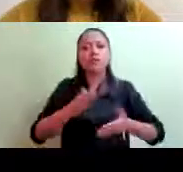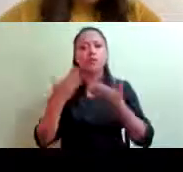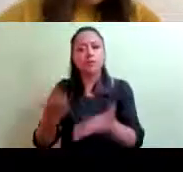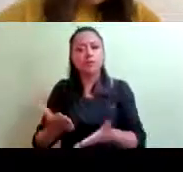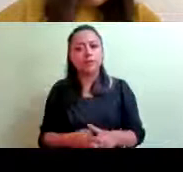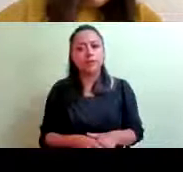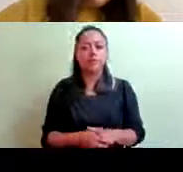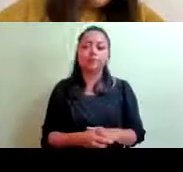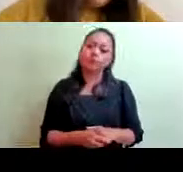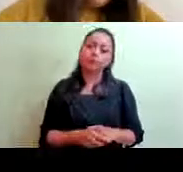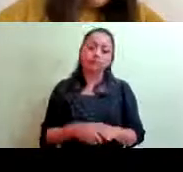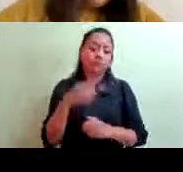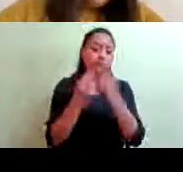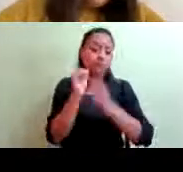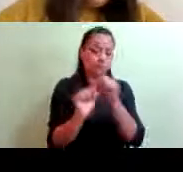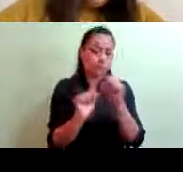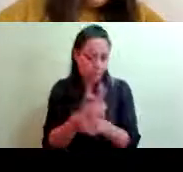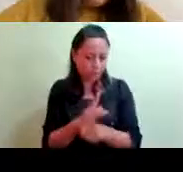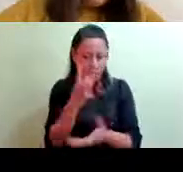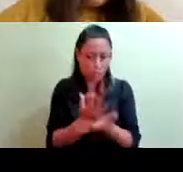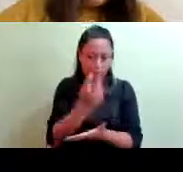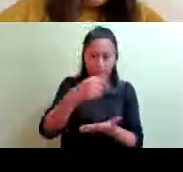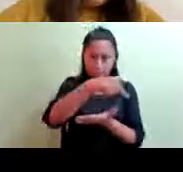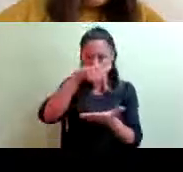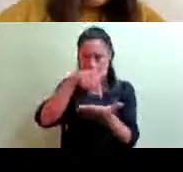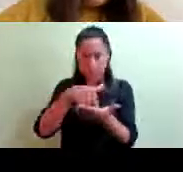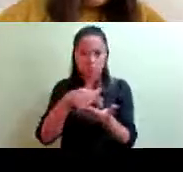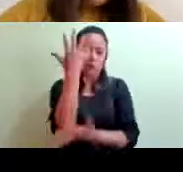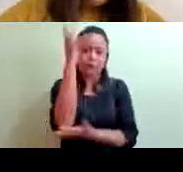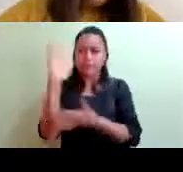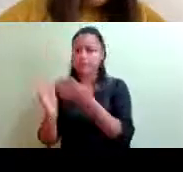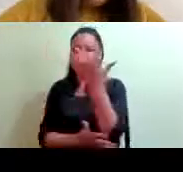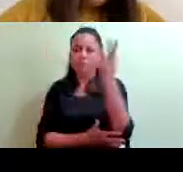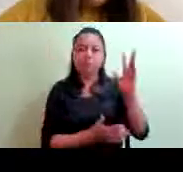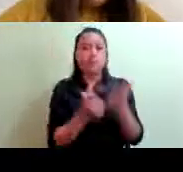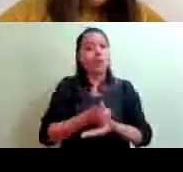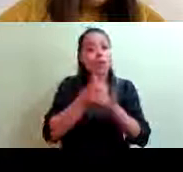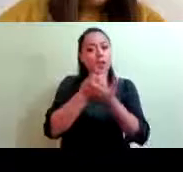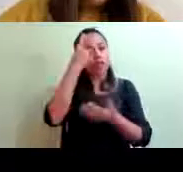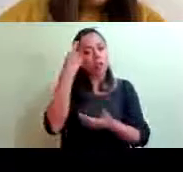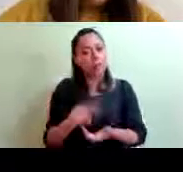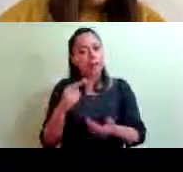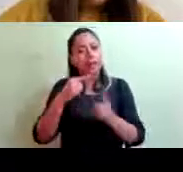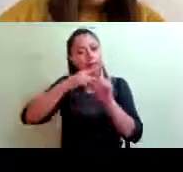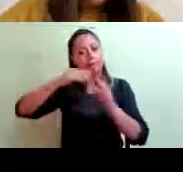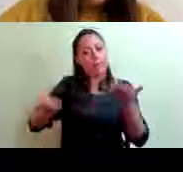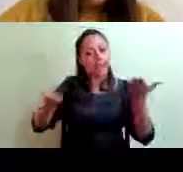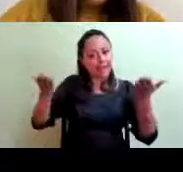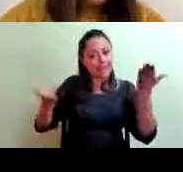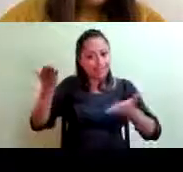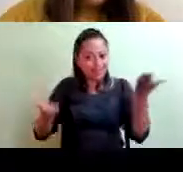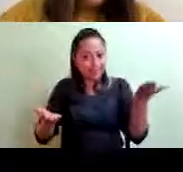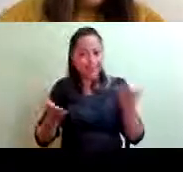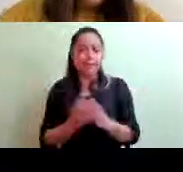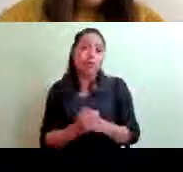especies endémicas e introducidas, y los bosques contribuyen a regular la temperatura y la humedad. Es el área natural para